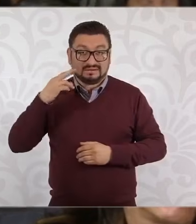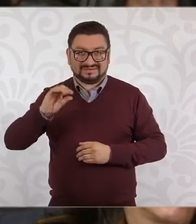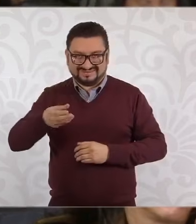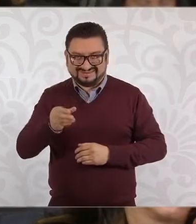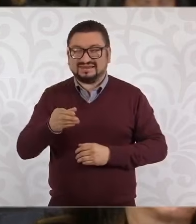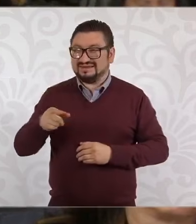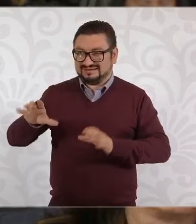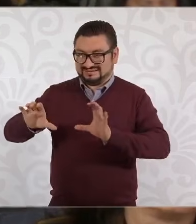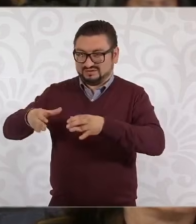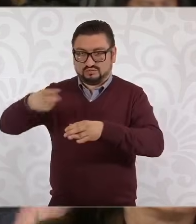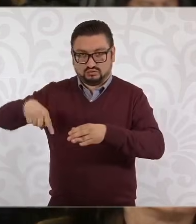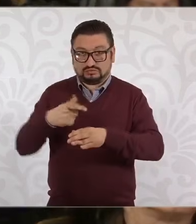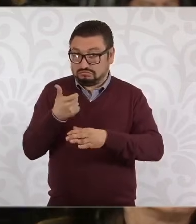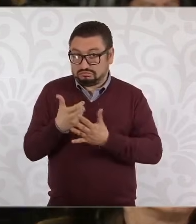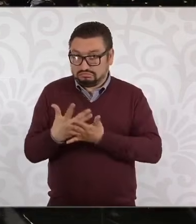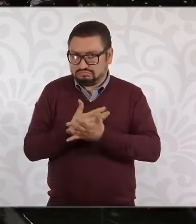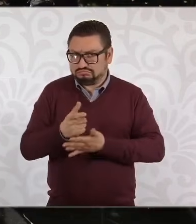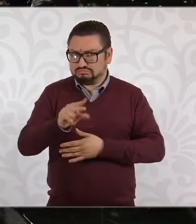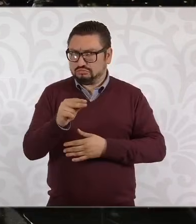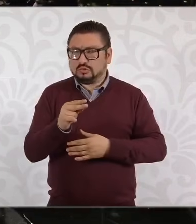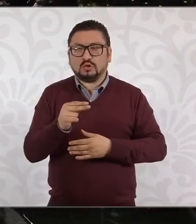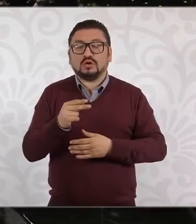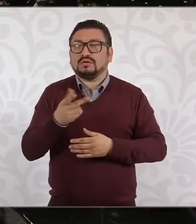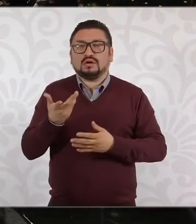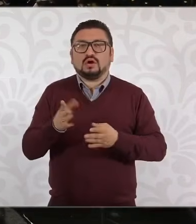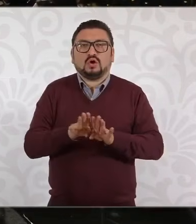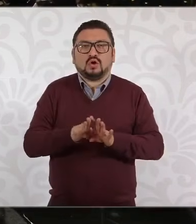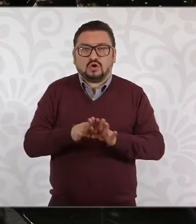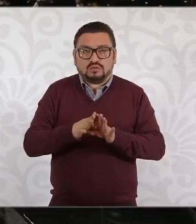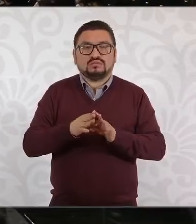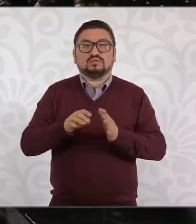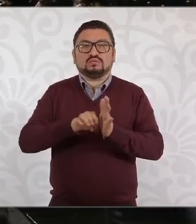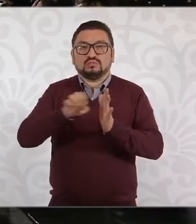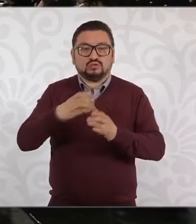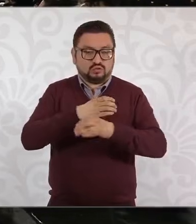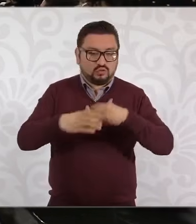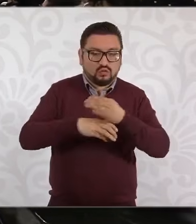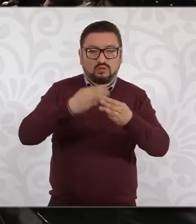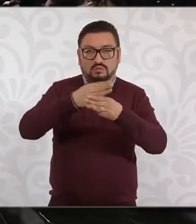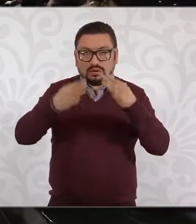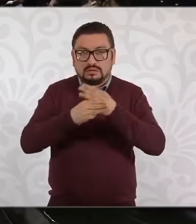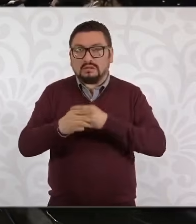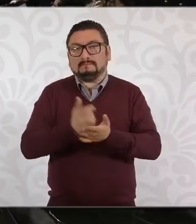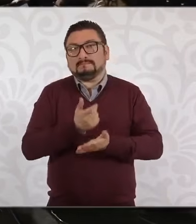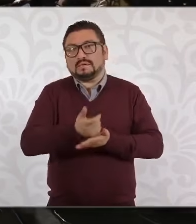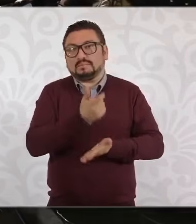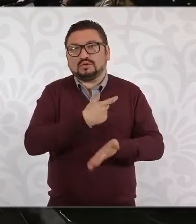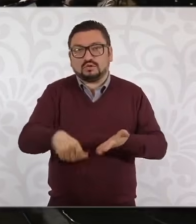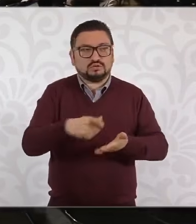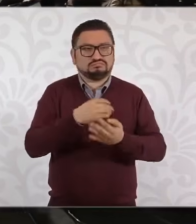que somos sin fines de lucro, los insumos, los transmisores, demás, nos cuesta lo mismo que a cualquiera, pero